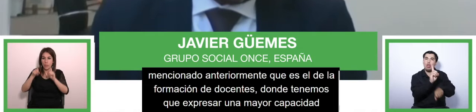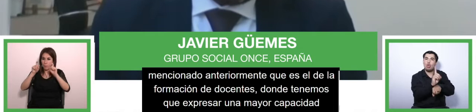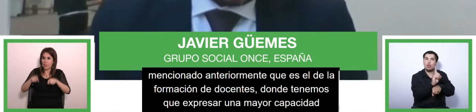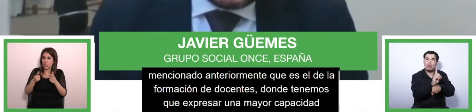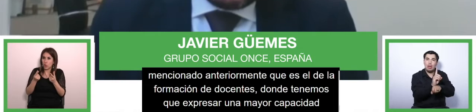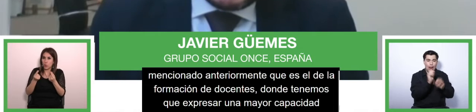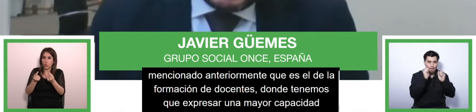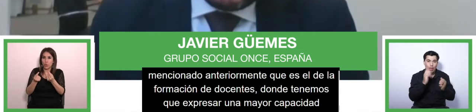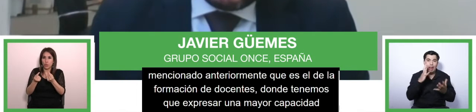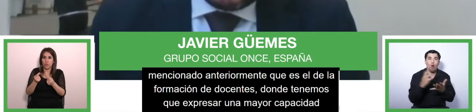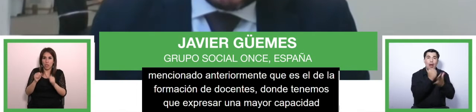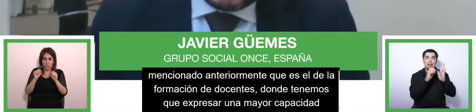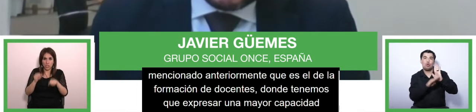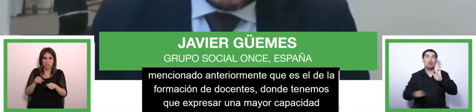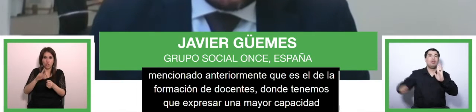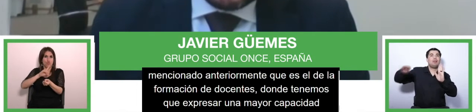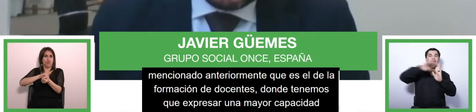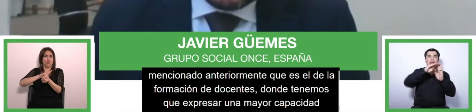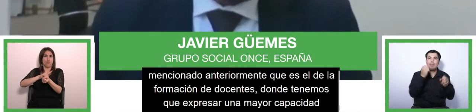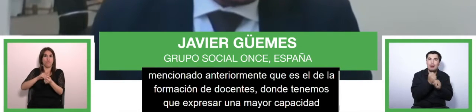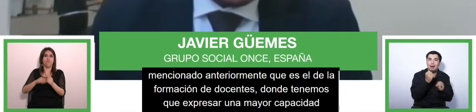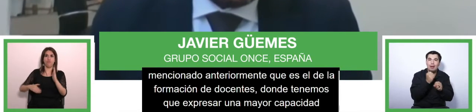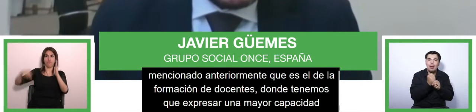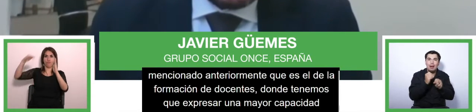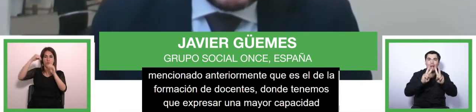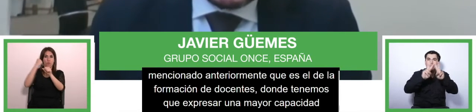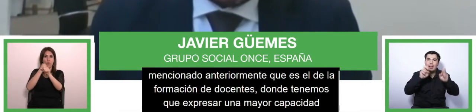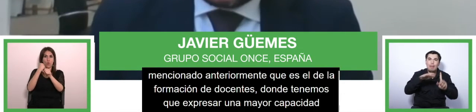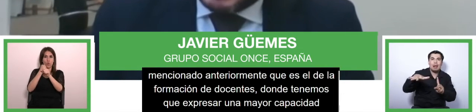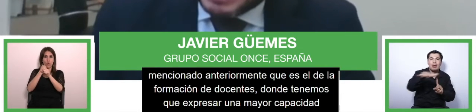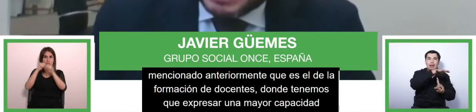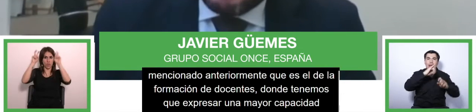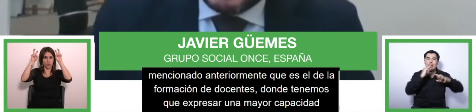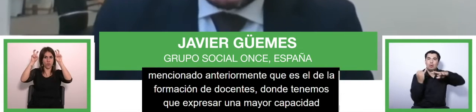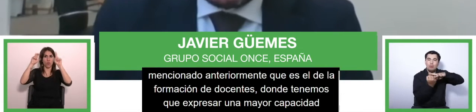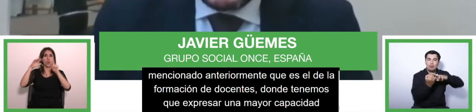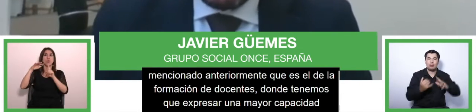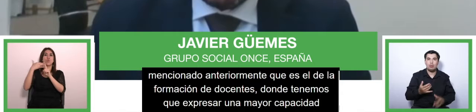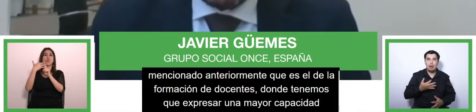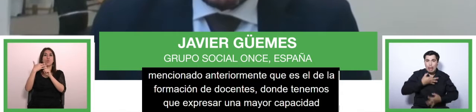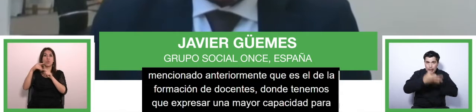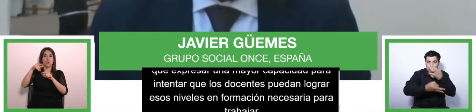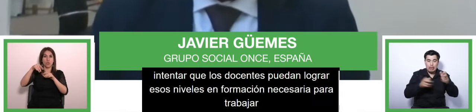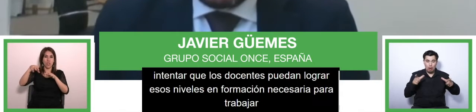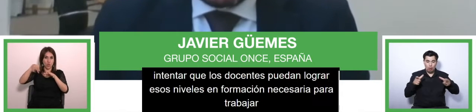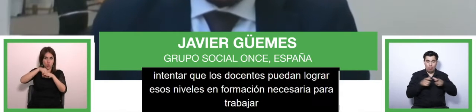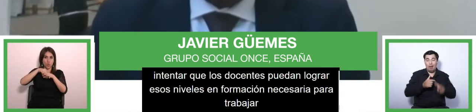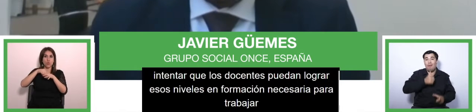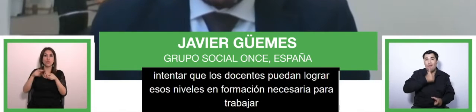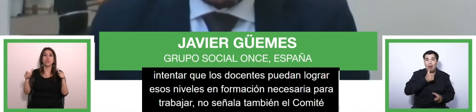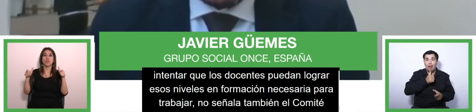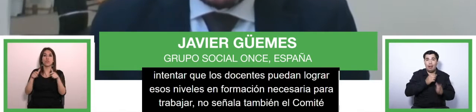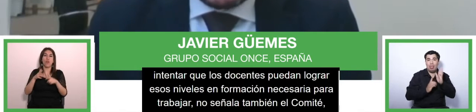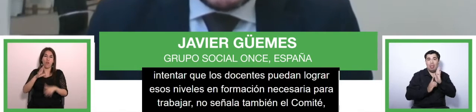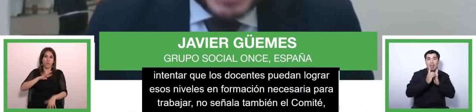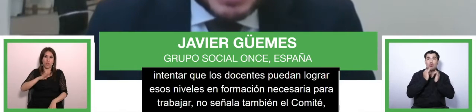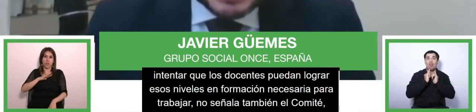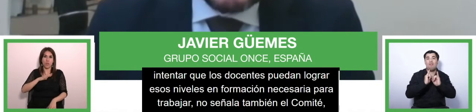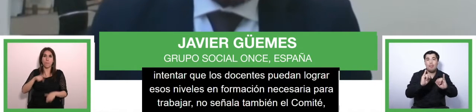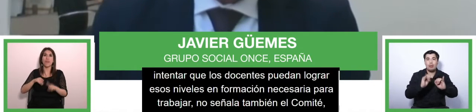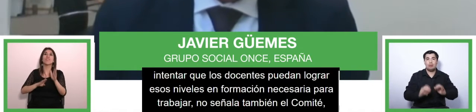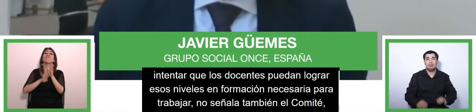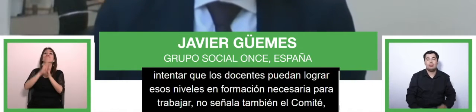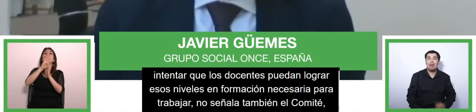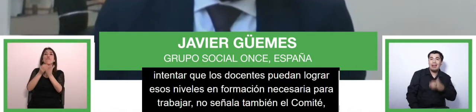formación necesarios para trabajar en ámbitos inclusivos. Nos señala también el comité, aparte de la falta de datos que hemos mencionado anteriormente, que